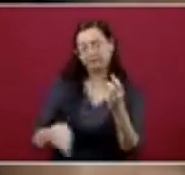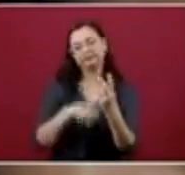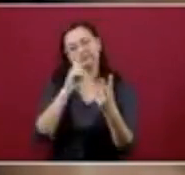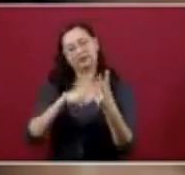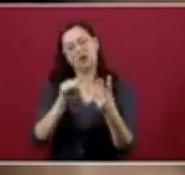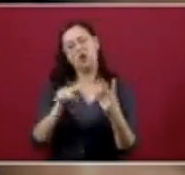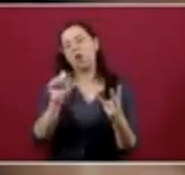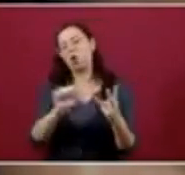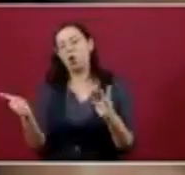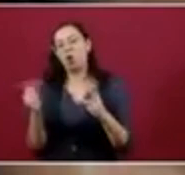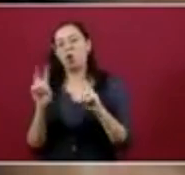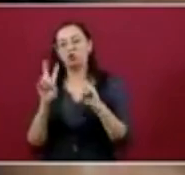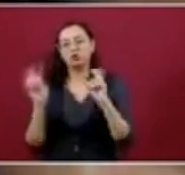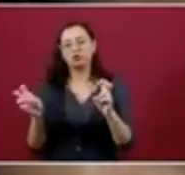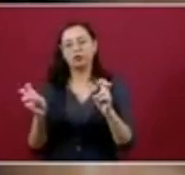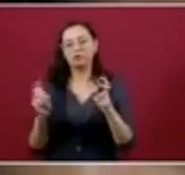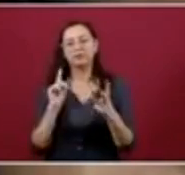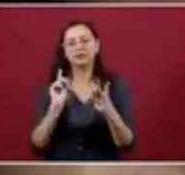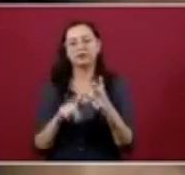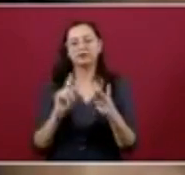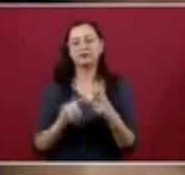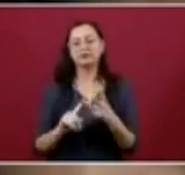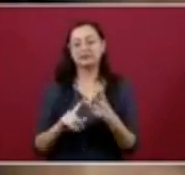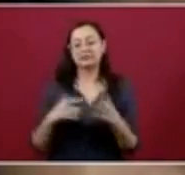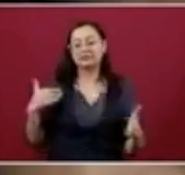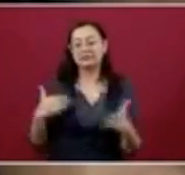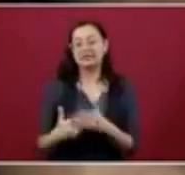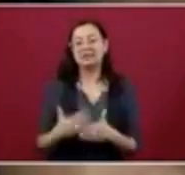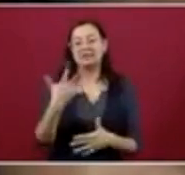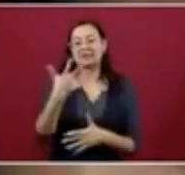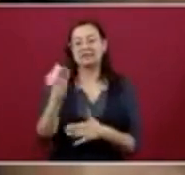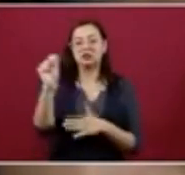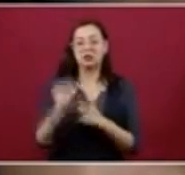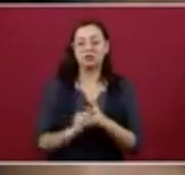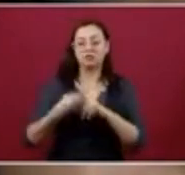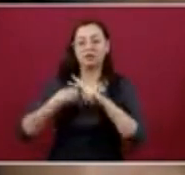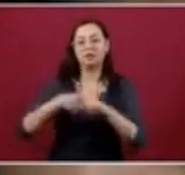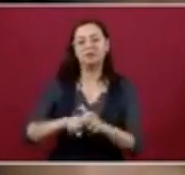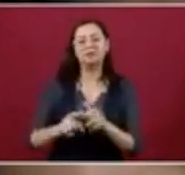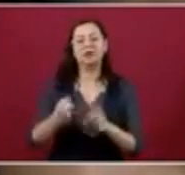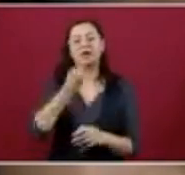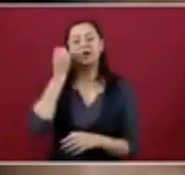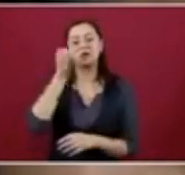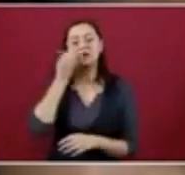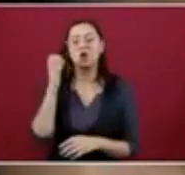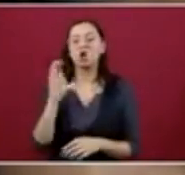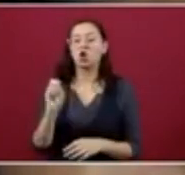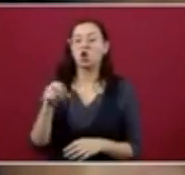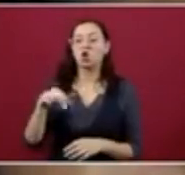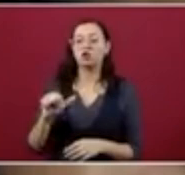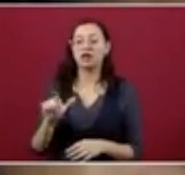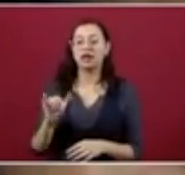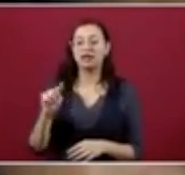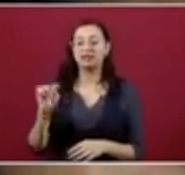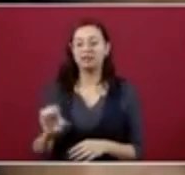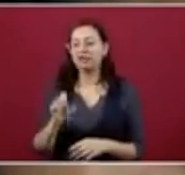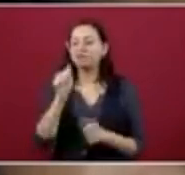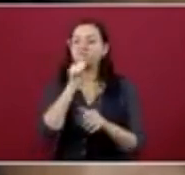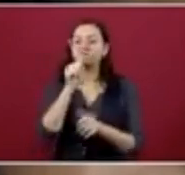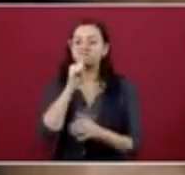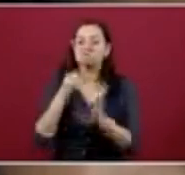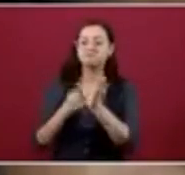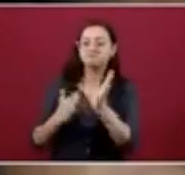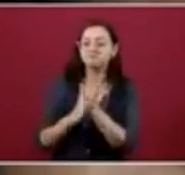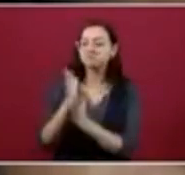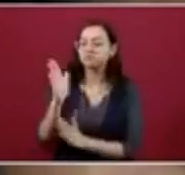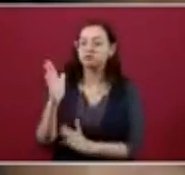tema, estamos a 5 meses de que inicie el próximo ciclo escolar y la CONALITEG no ha iniciado la impresión de los millones